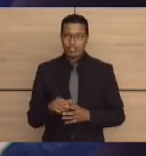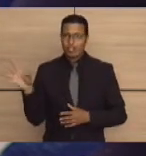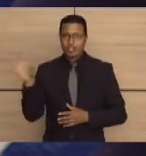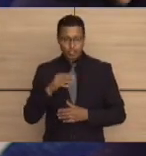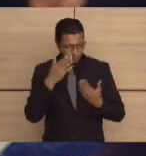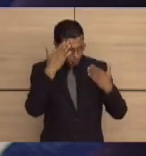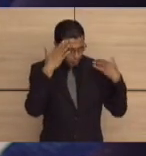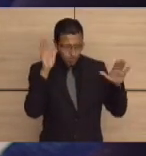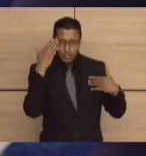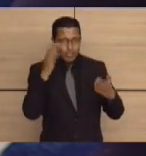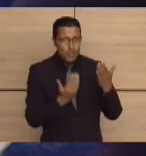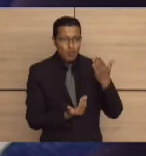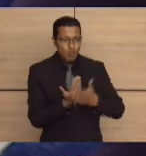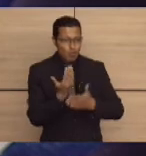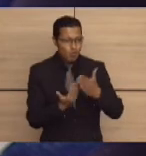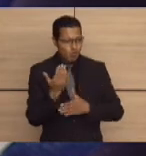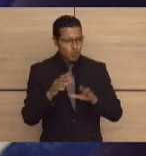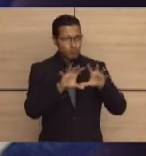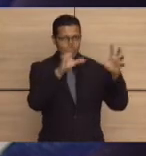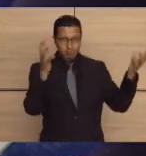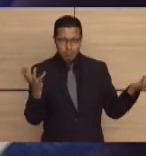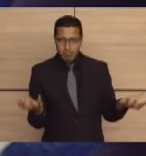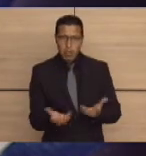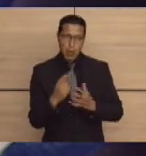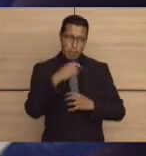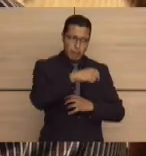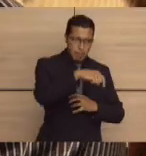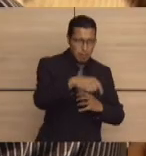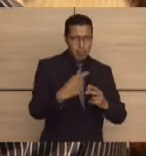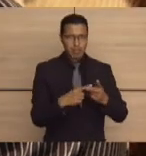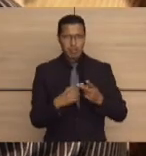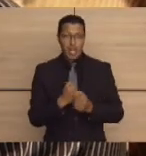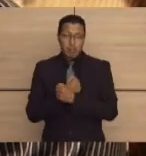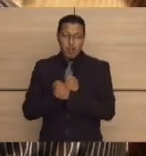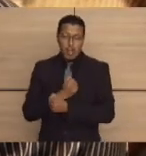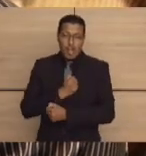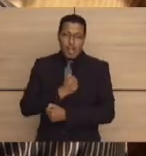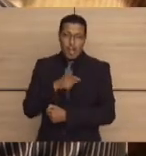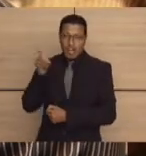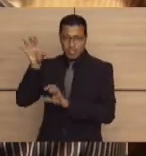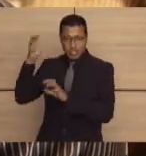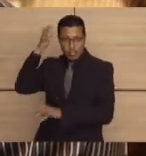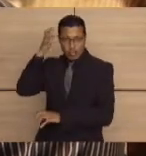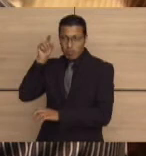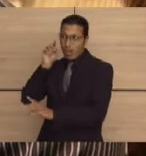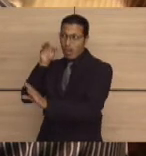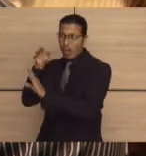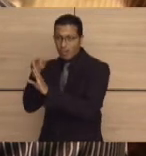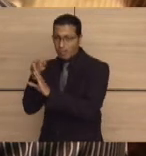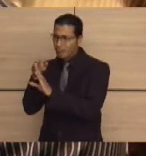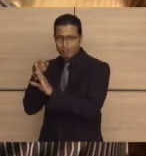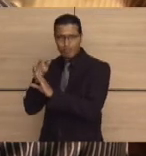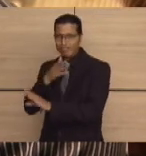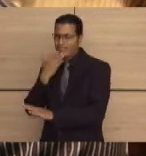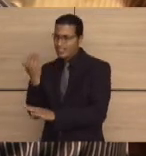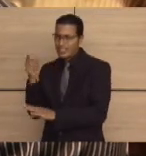unas posibilidades nuevas en el mundo. Y el romanticismo entonces no era un invento europeo, sino un diálogo de Europa